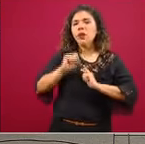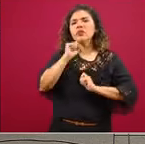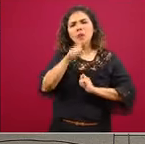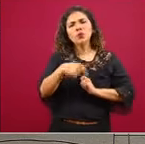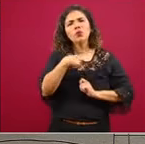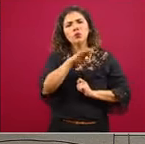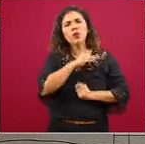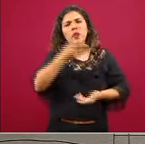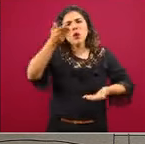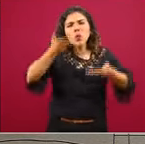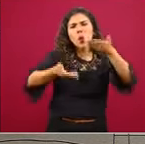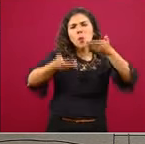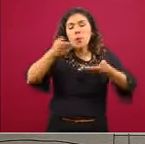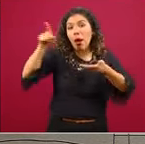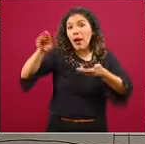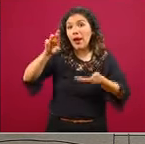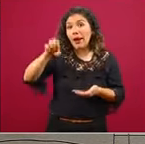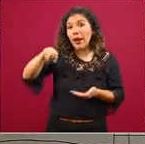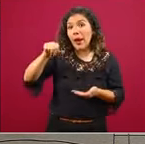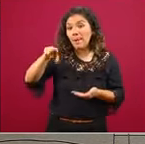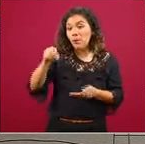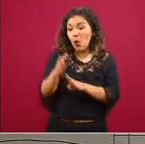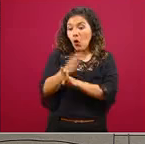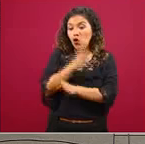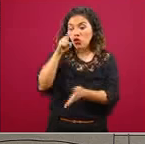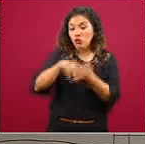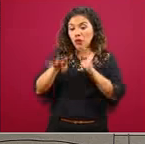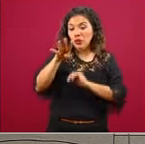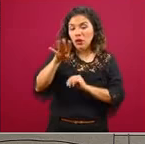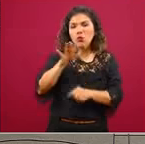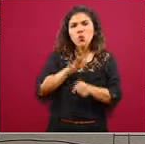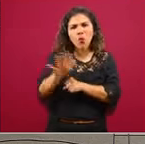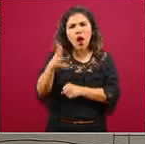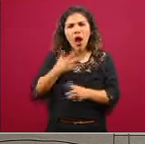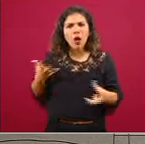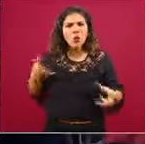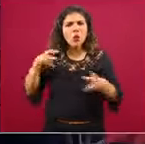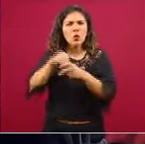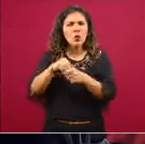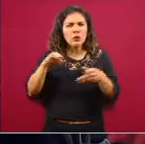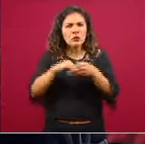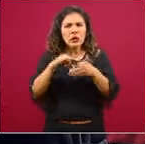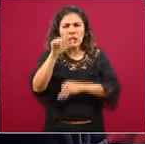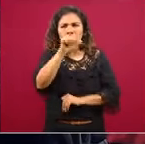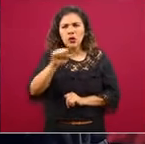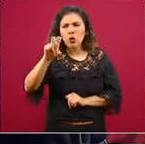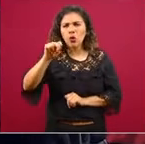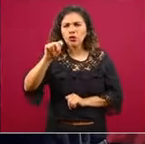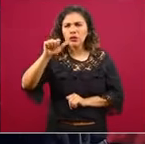la posibilidad de comparar lo que RENAPO tenía en el 2019, que tenía un total de de